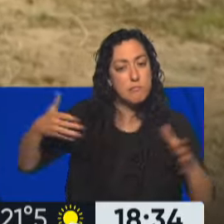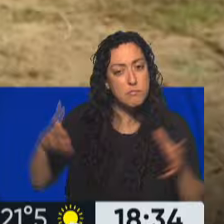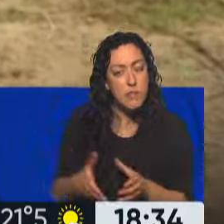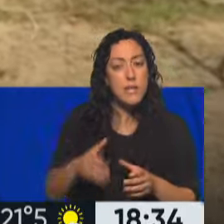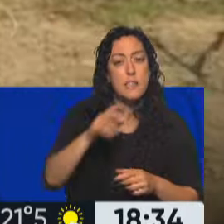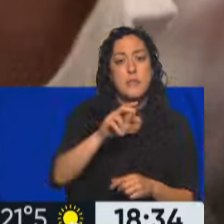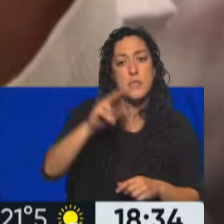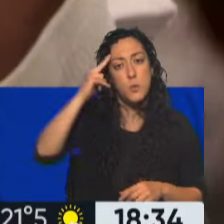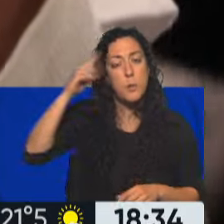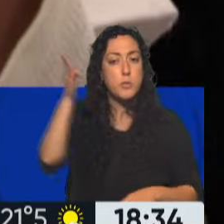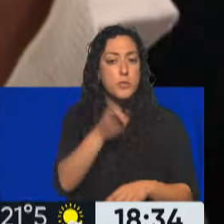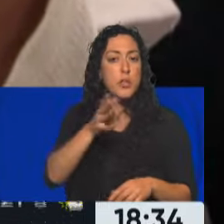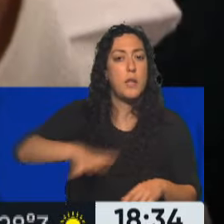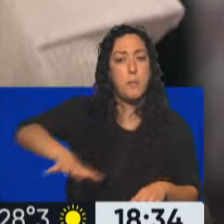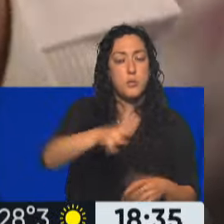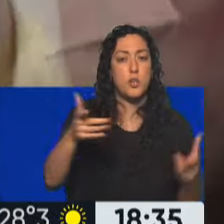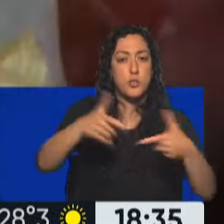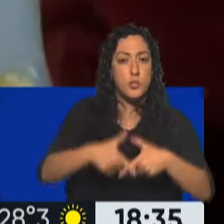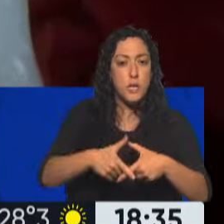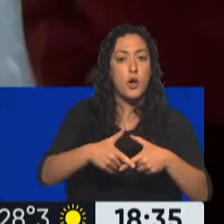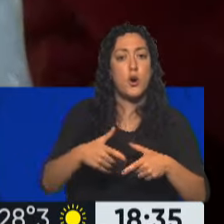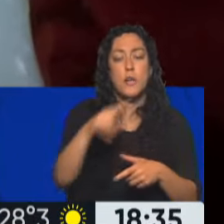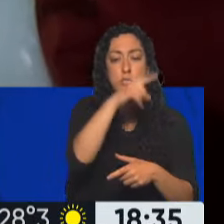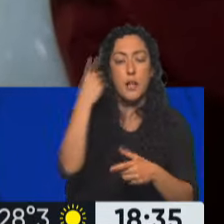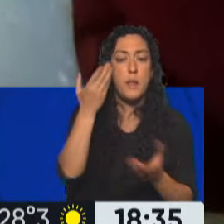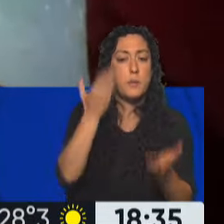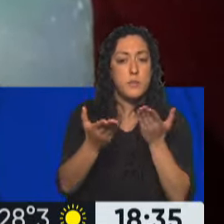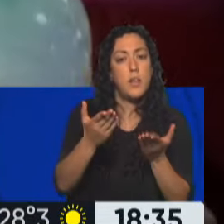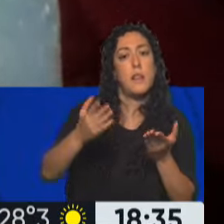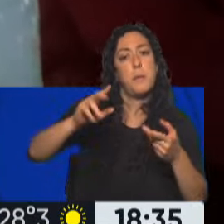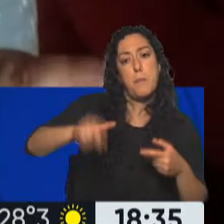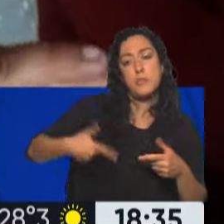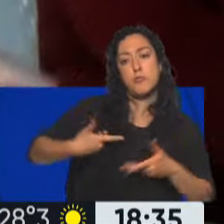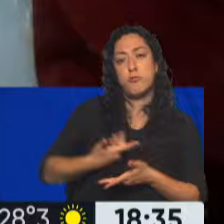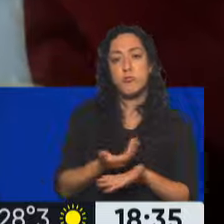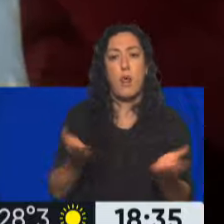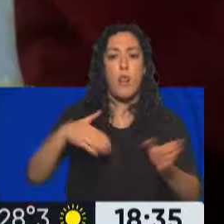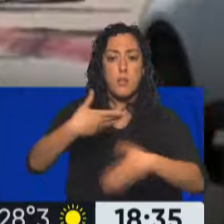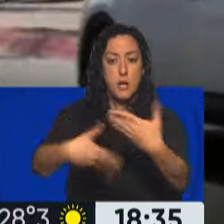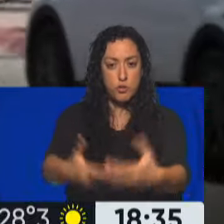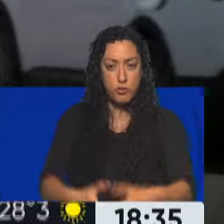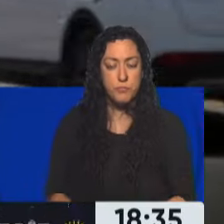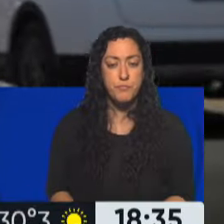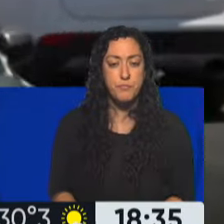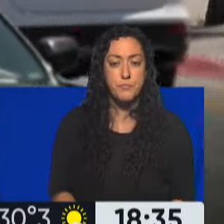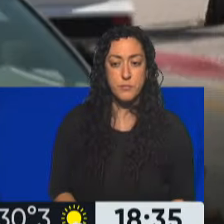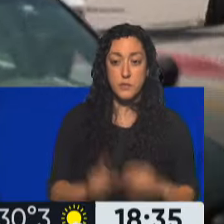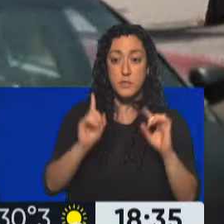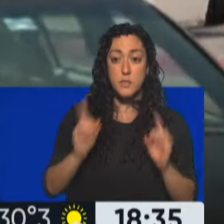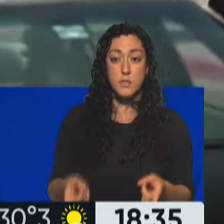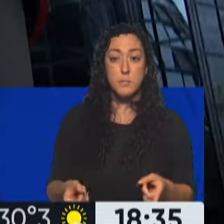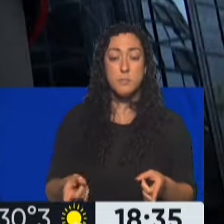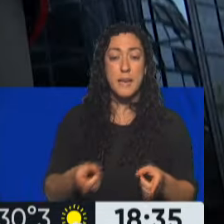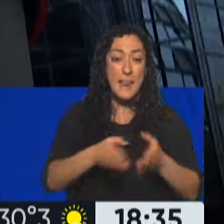de la población, según el Consejo Nacional de Evaluación de la Política de Desarrollo Social. A ello se suma que se abre